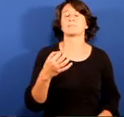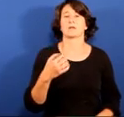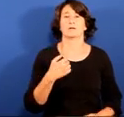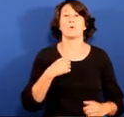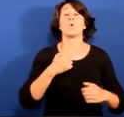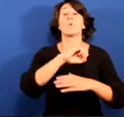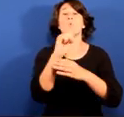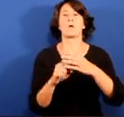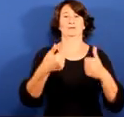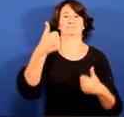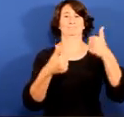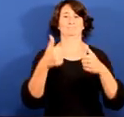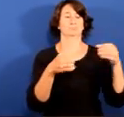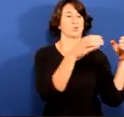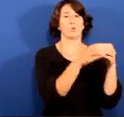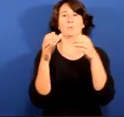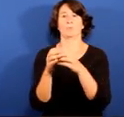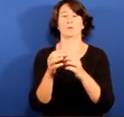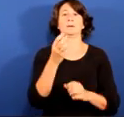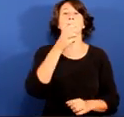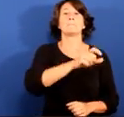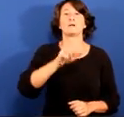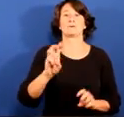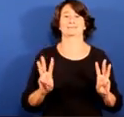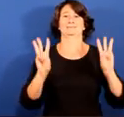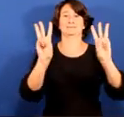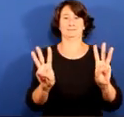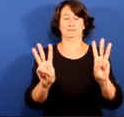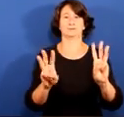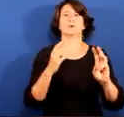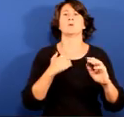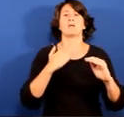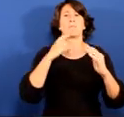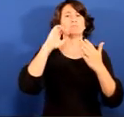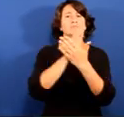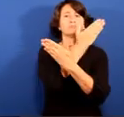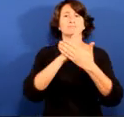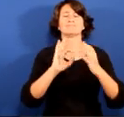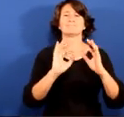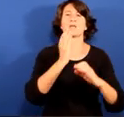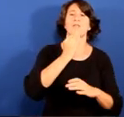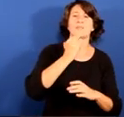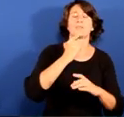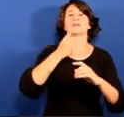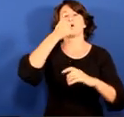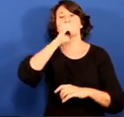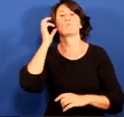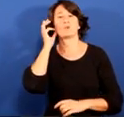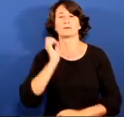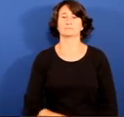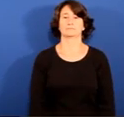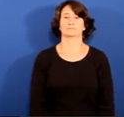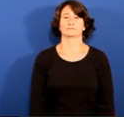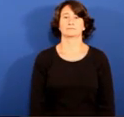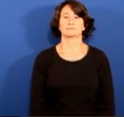de fomentar la proyección internacional de la marca Bilbao Vizcaya y su atractivo turístico en Estados Unidos y Europa. El